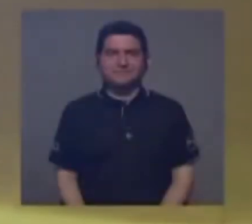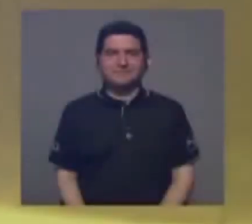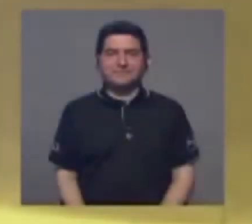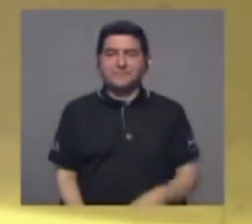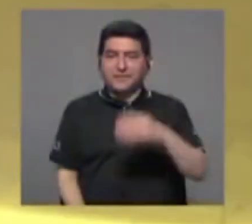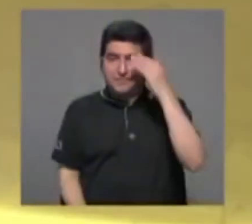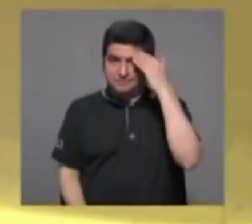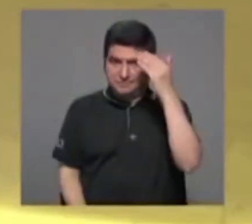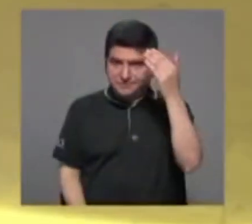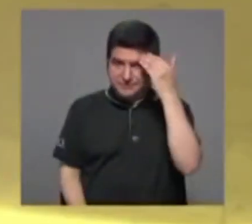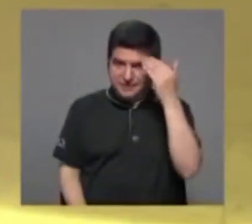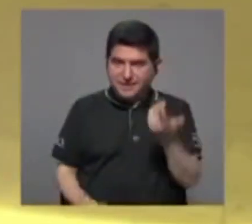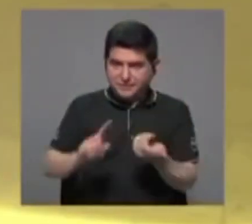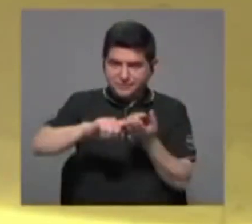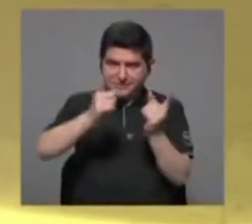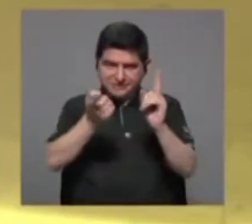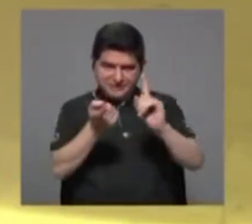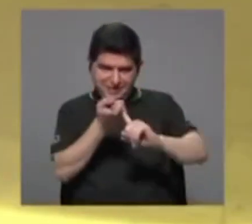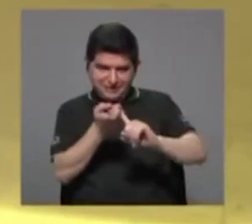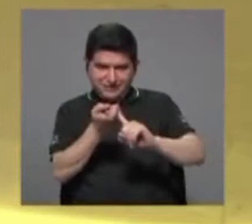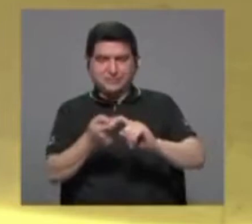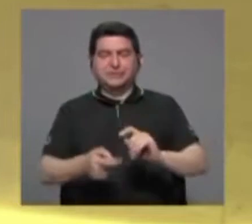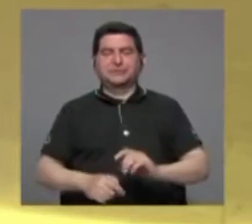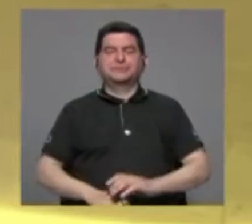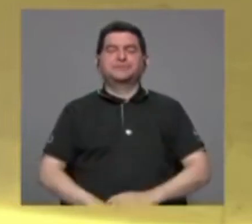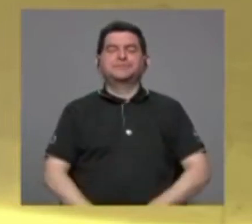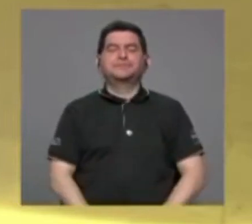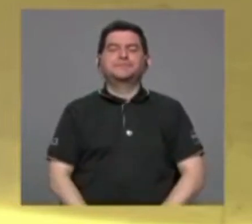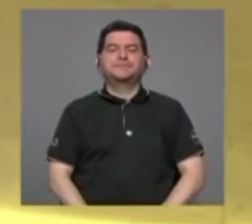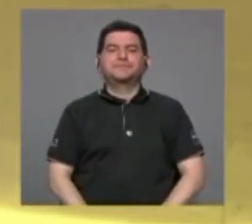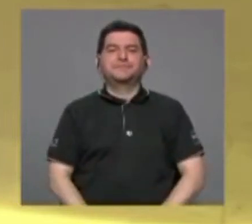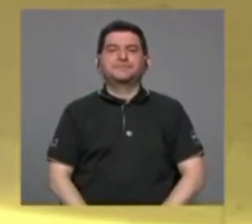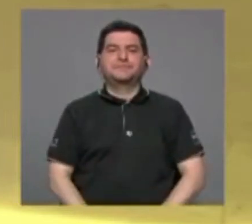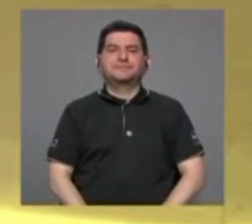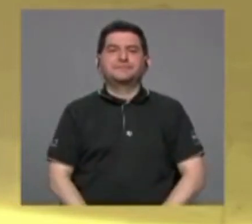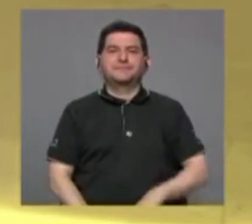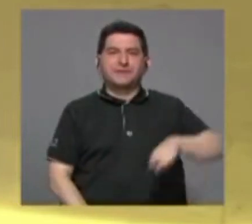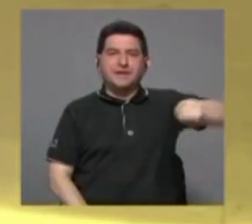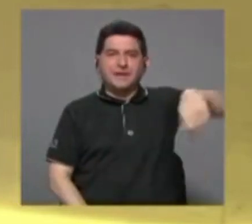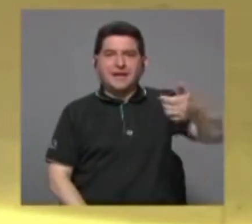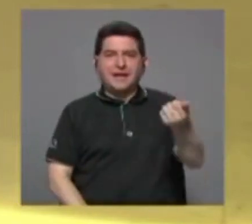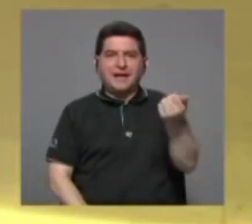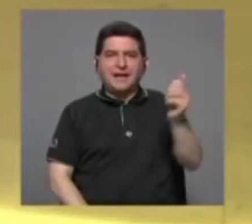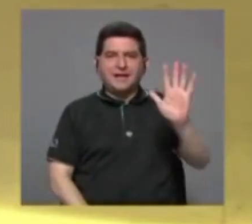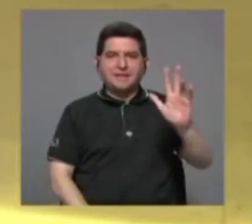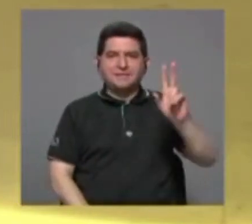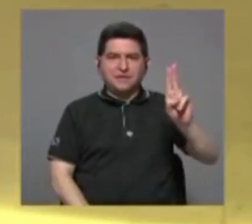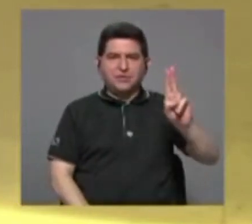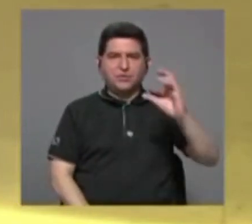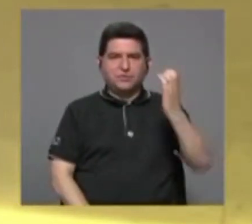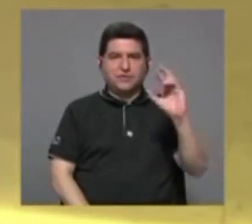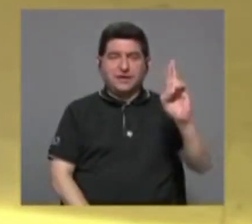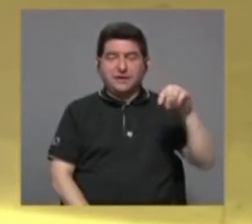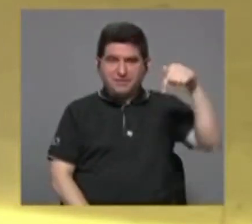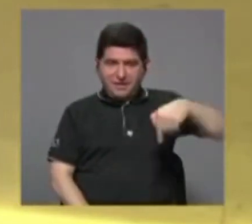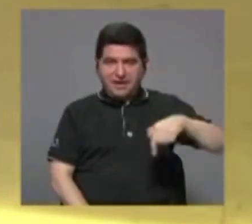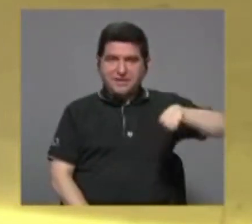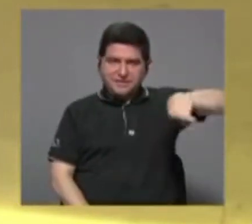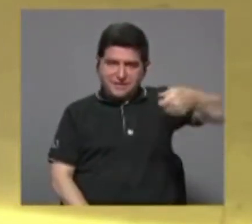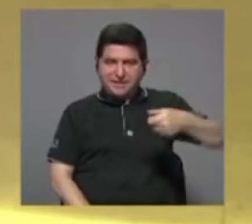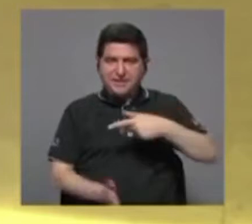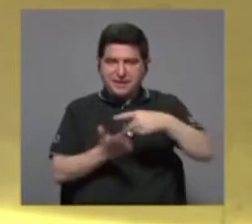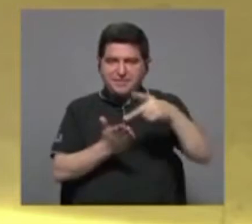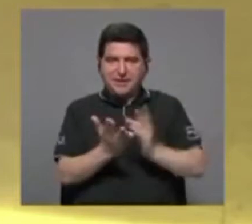Los saludamos, amigas y amigos de 15 UCR, este medio televisivo que se paga con